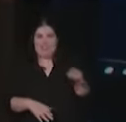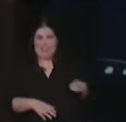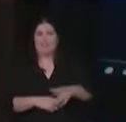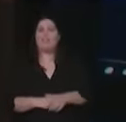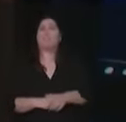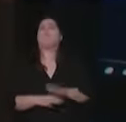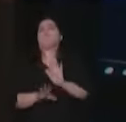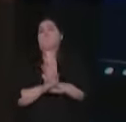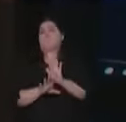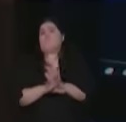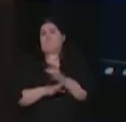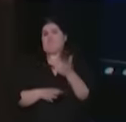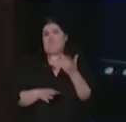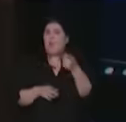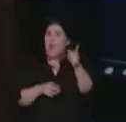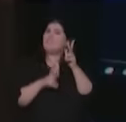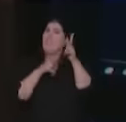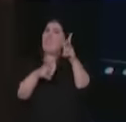historia por lo